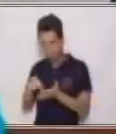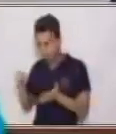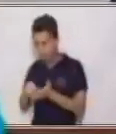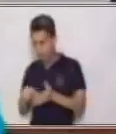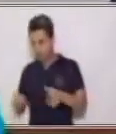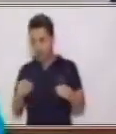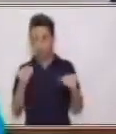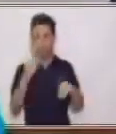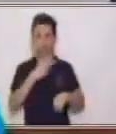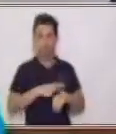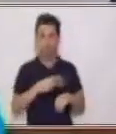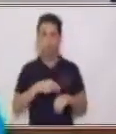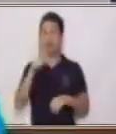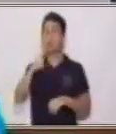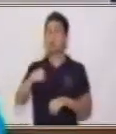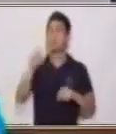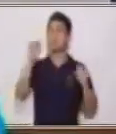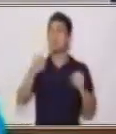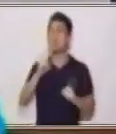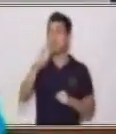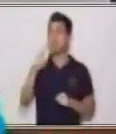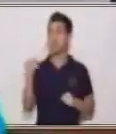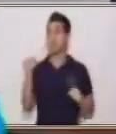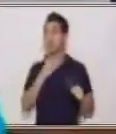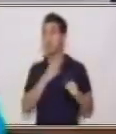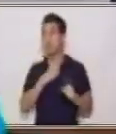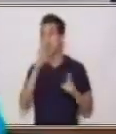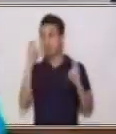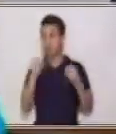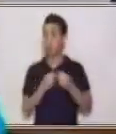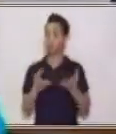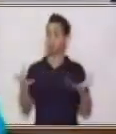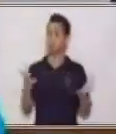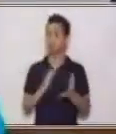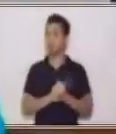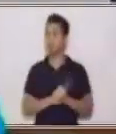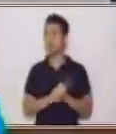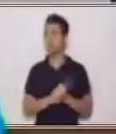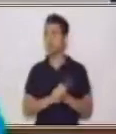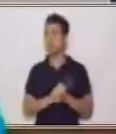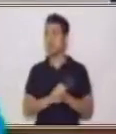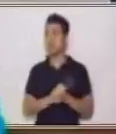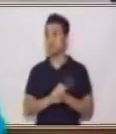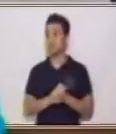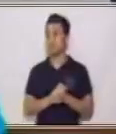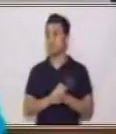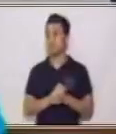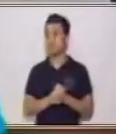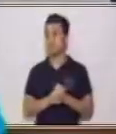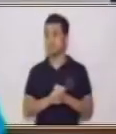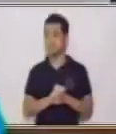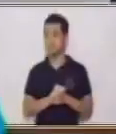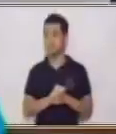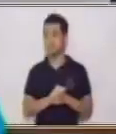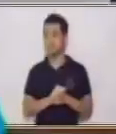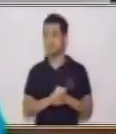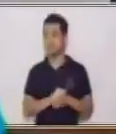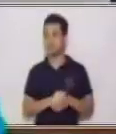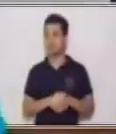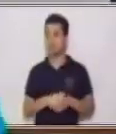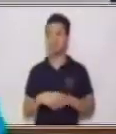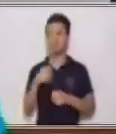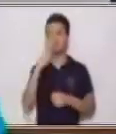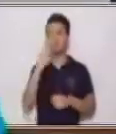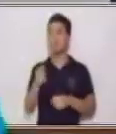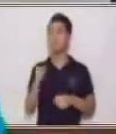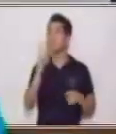cual ya tienes presente que quieres hablar. Tienes que enfocarte en tu lector, que fue prácticamente una parte que también se dio a